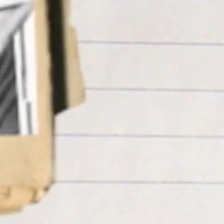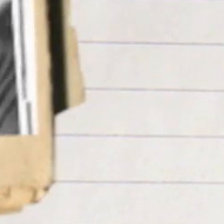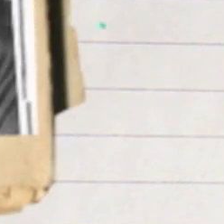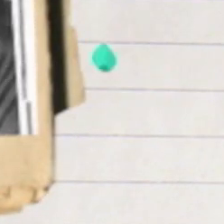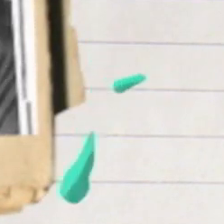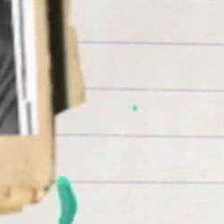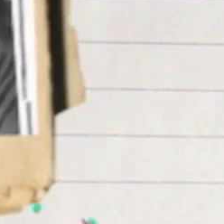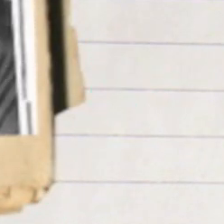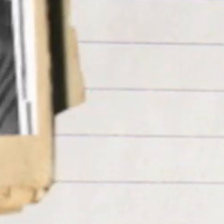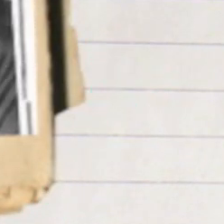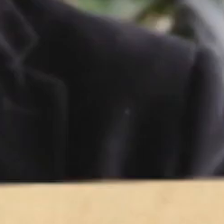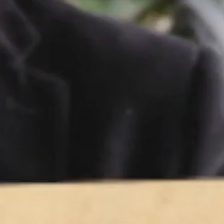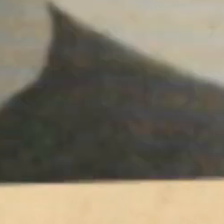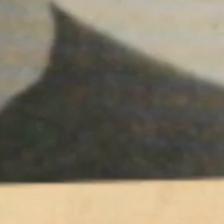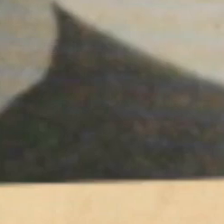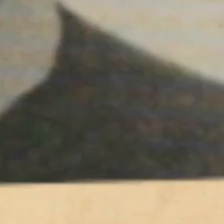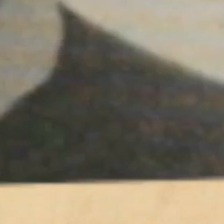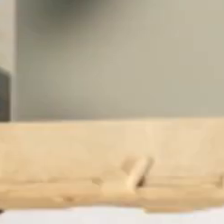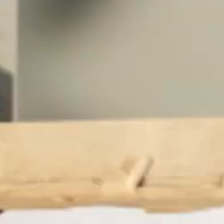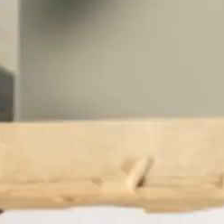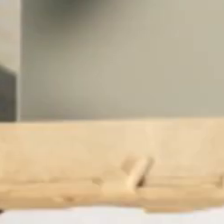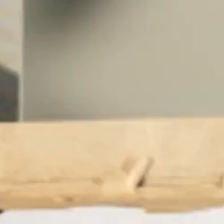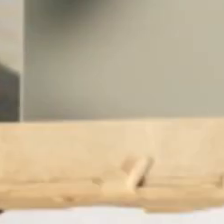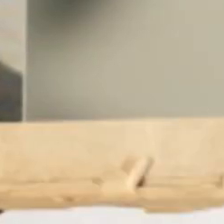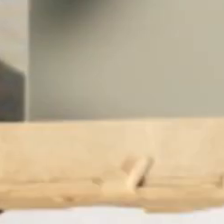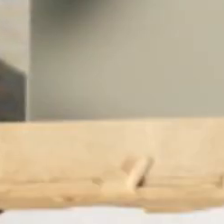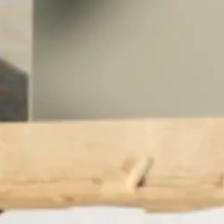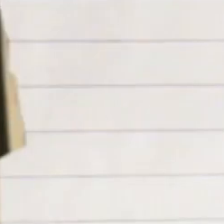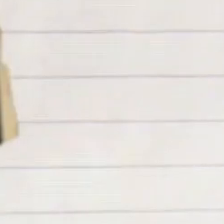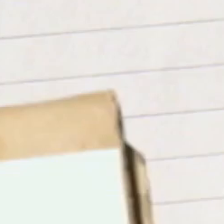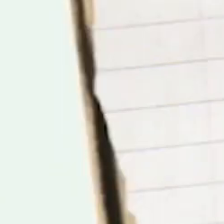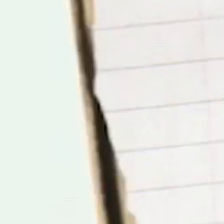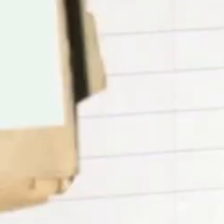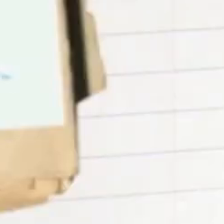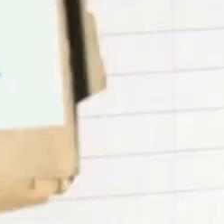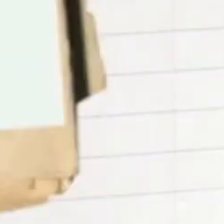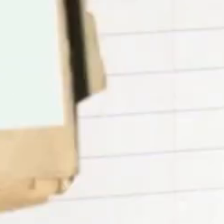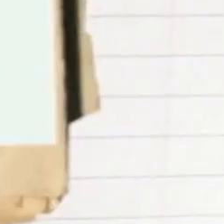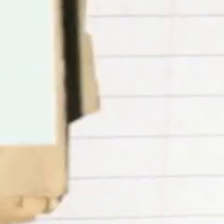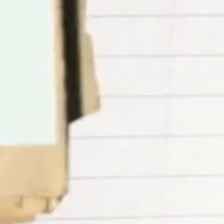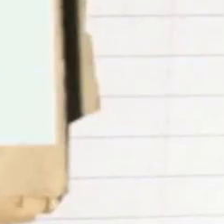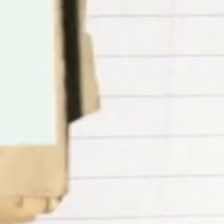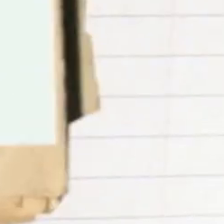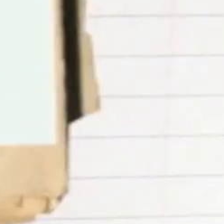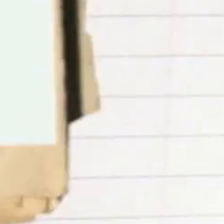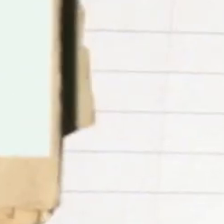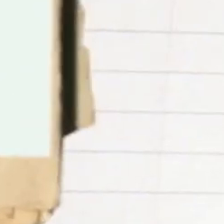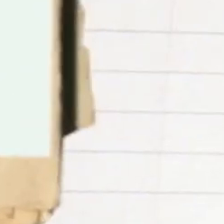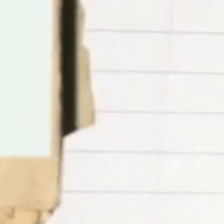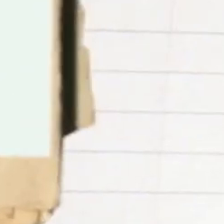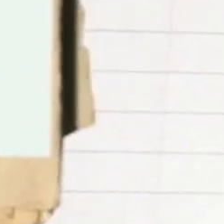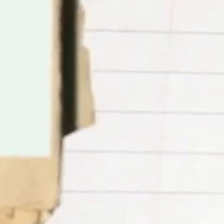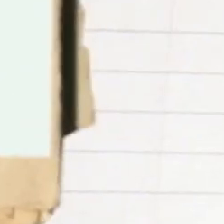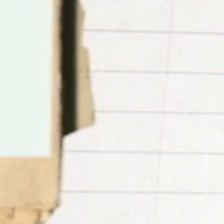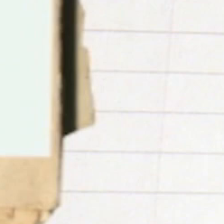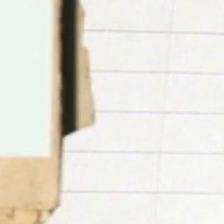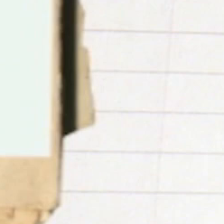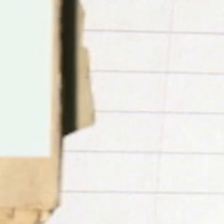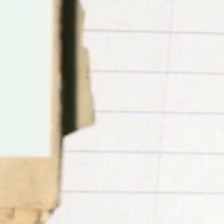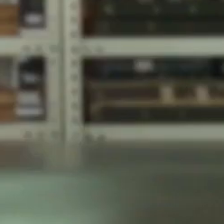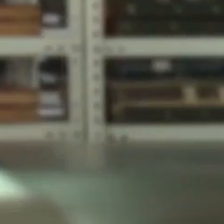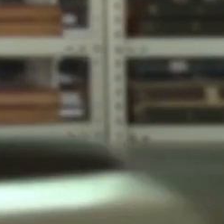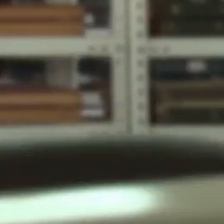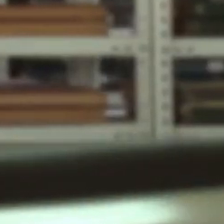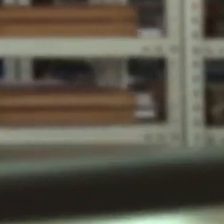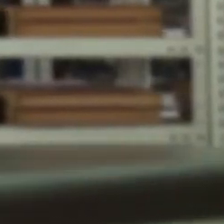sobre el amor, la angustia y la muerte presentes en la ruta de su evasión. Punto y Coma. Nuestros libros tienen